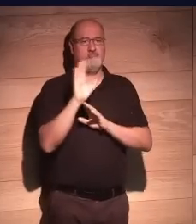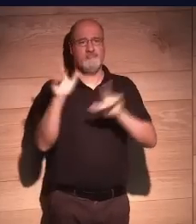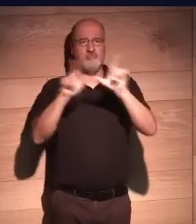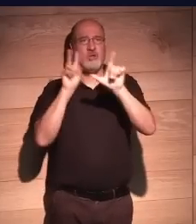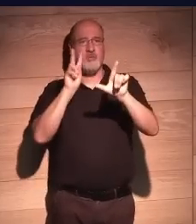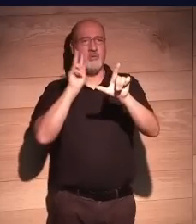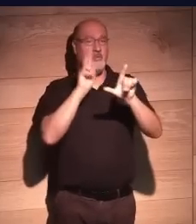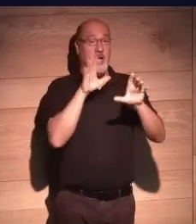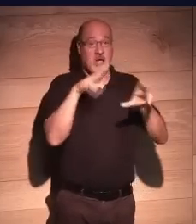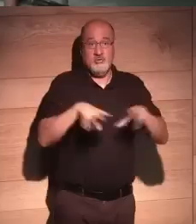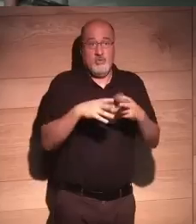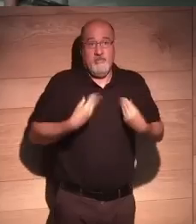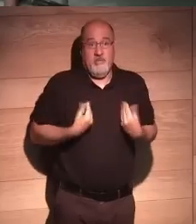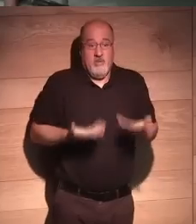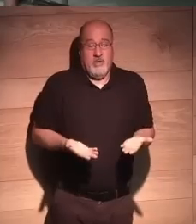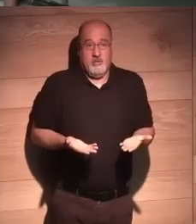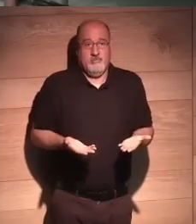la que estamos viviendo, es